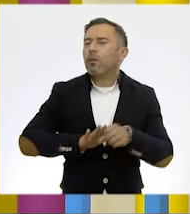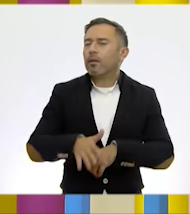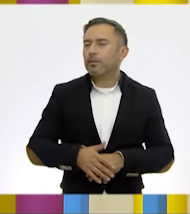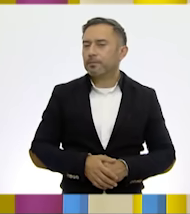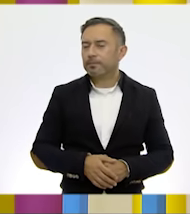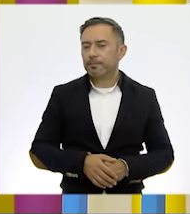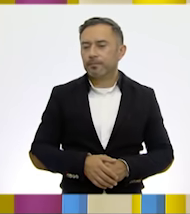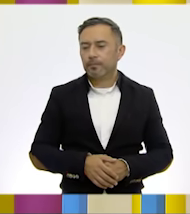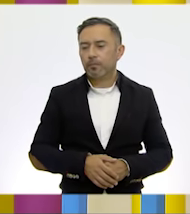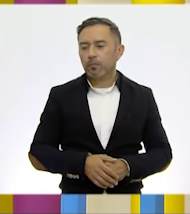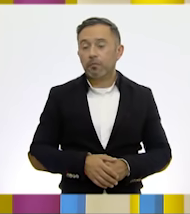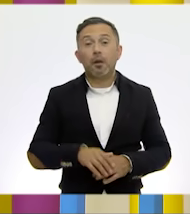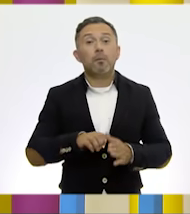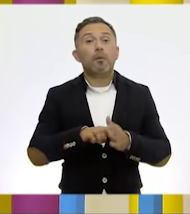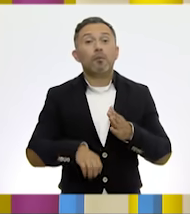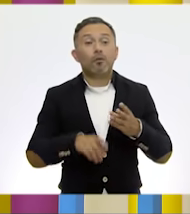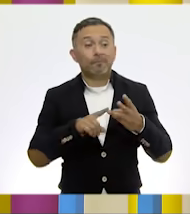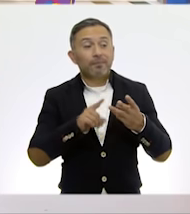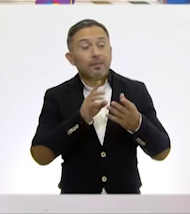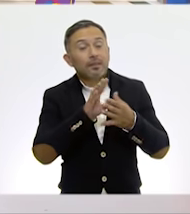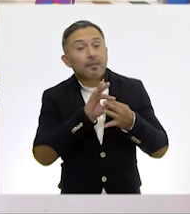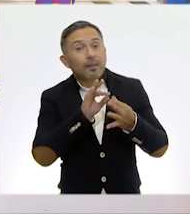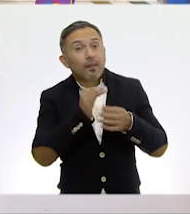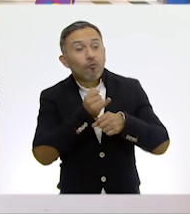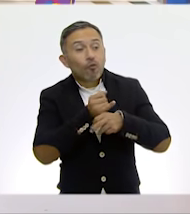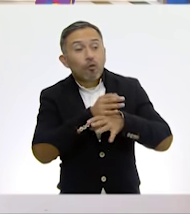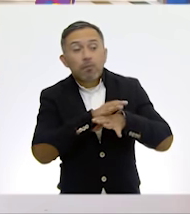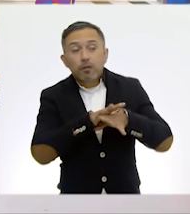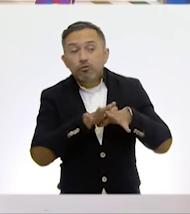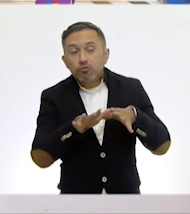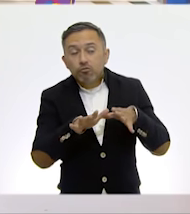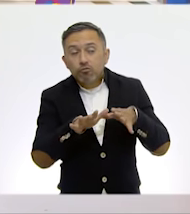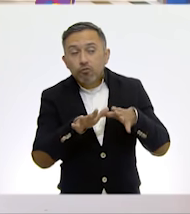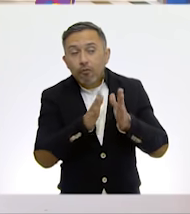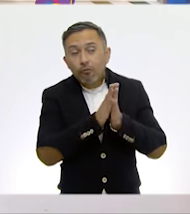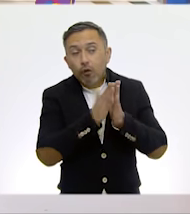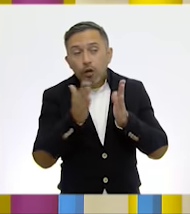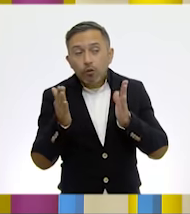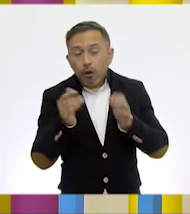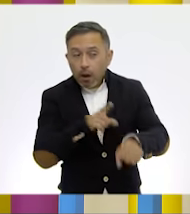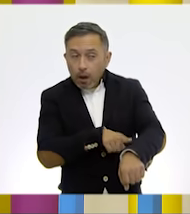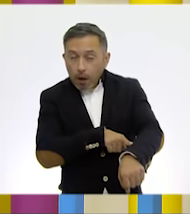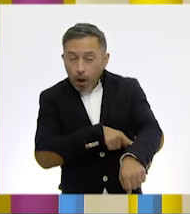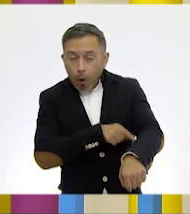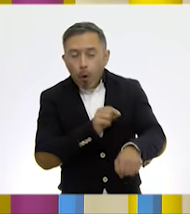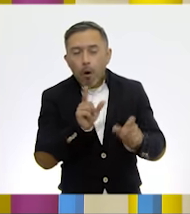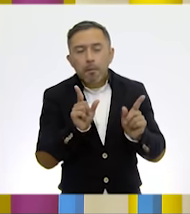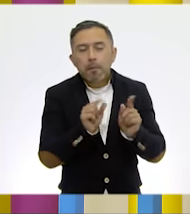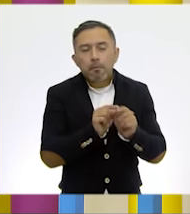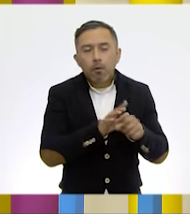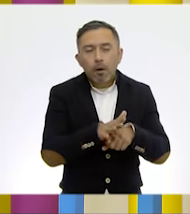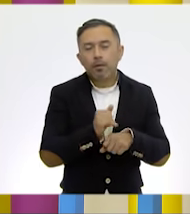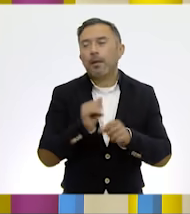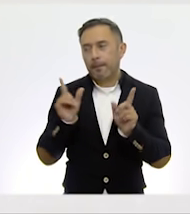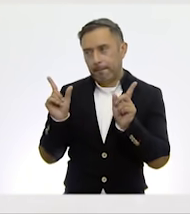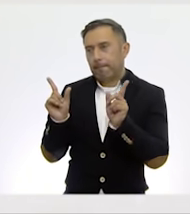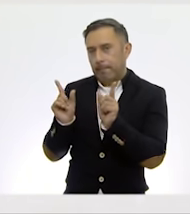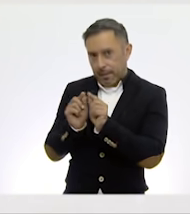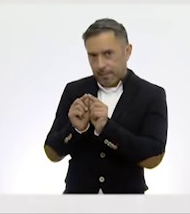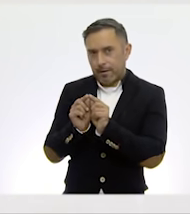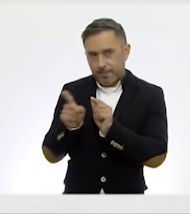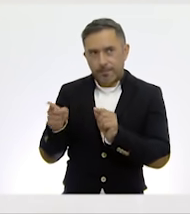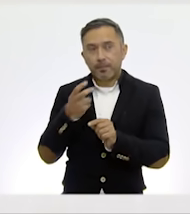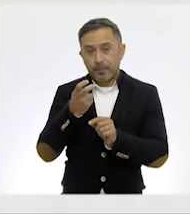Por ejemplo, la información, ¿cómo debe ser la información de un folleto? Breve, debe de ser breve. Información breve.